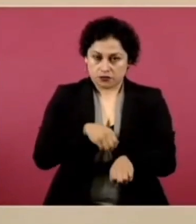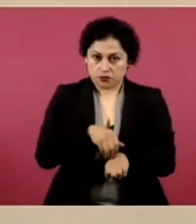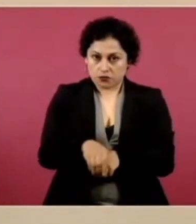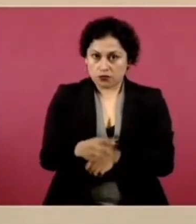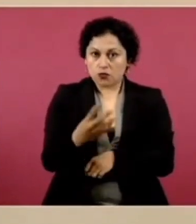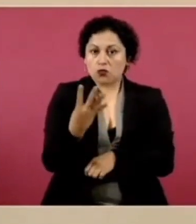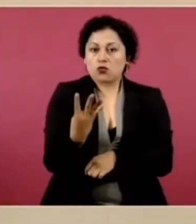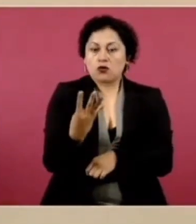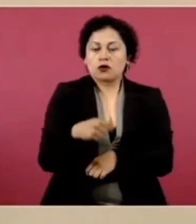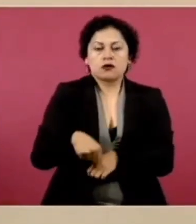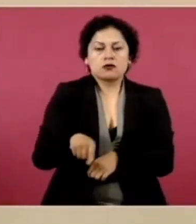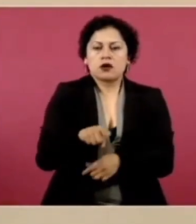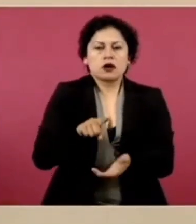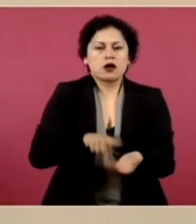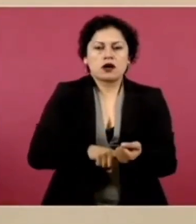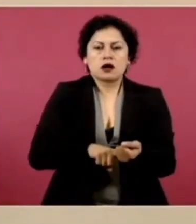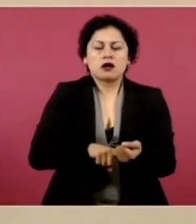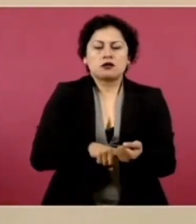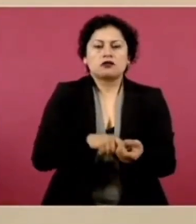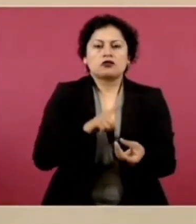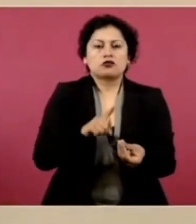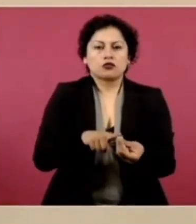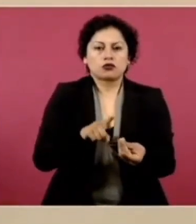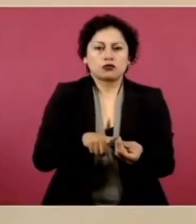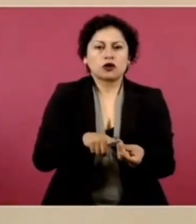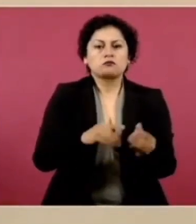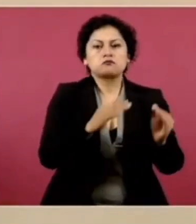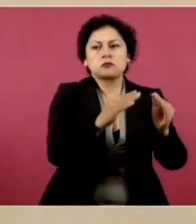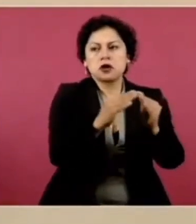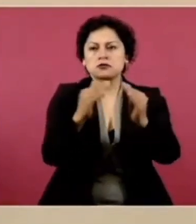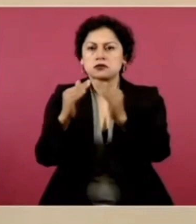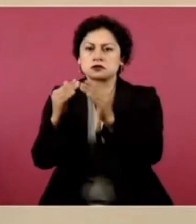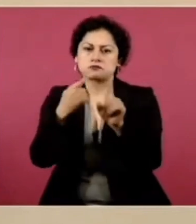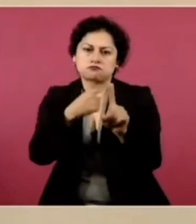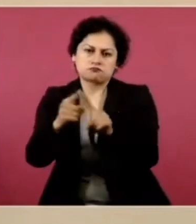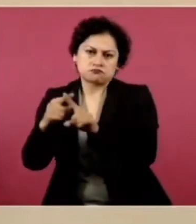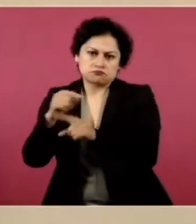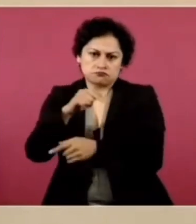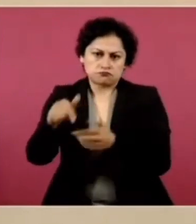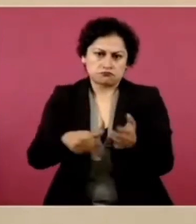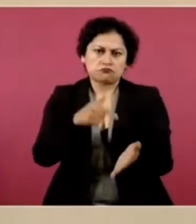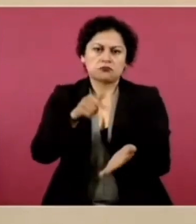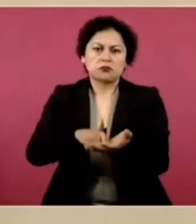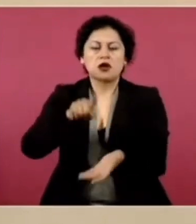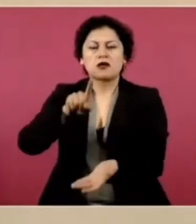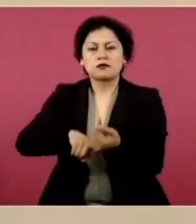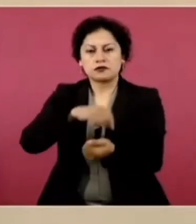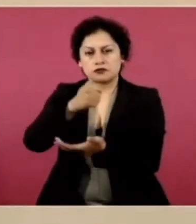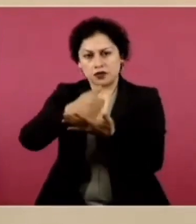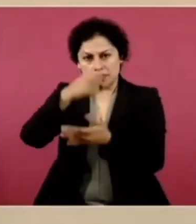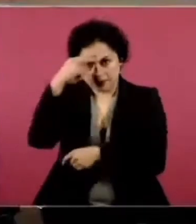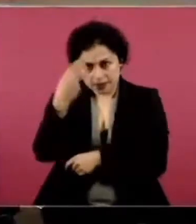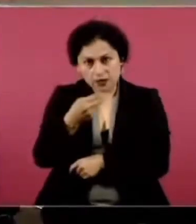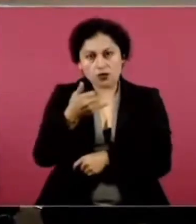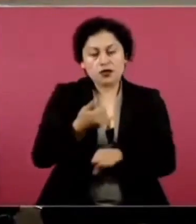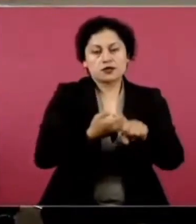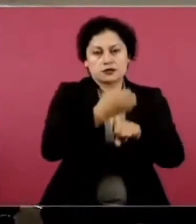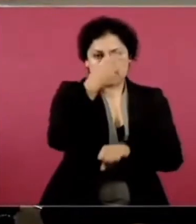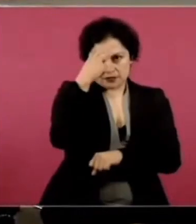realizaba sus operaciones delictivas principalmente en domicilios en la Ciudad de México y Estado de México. ¿Sería cuánto?